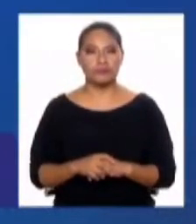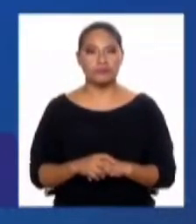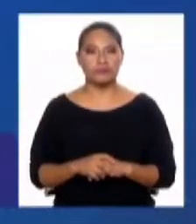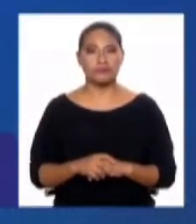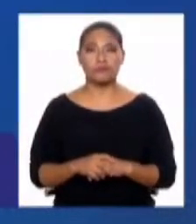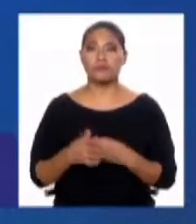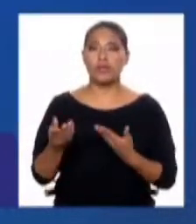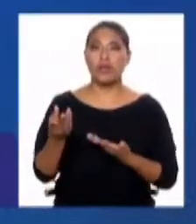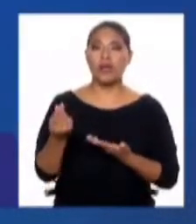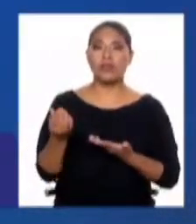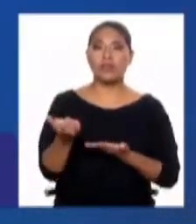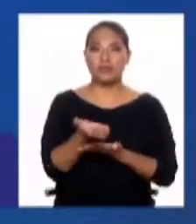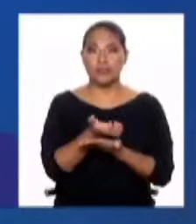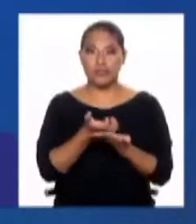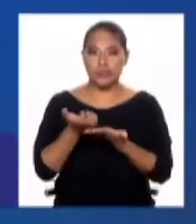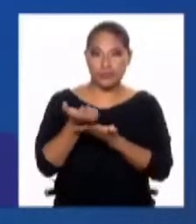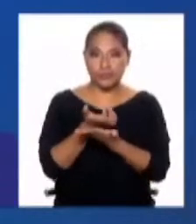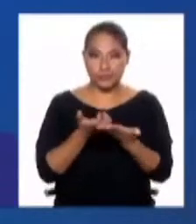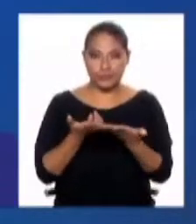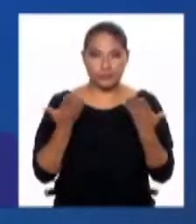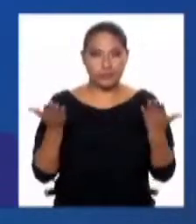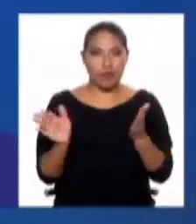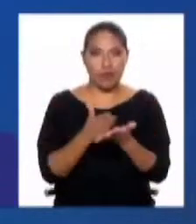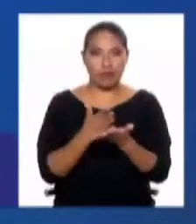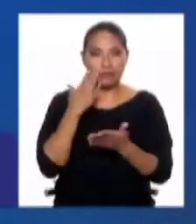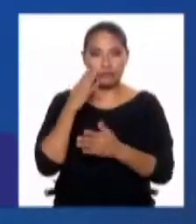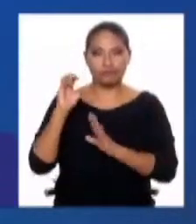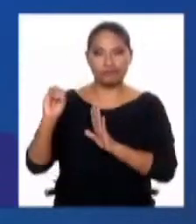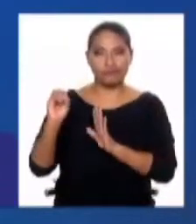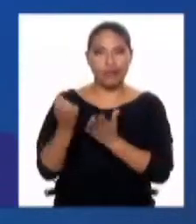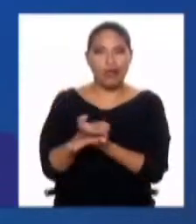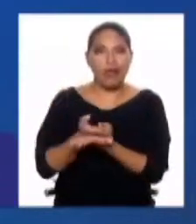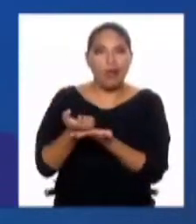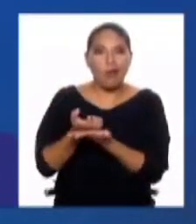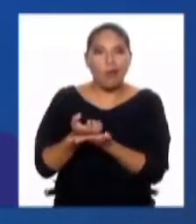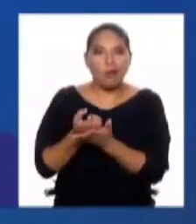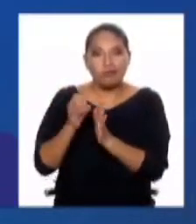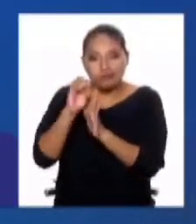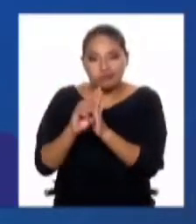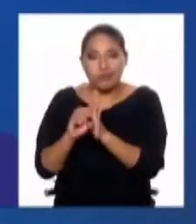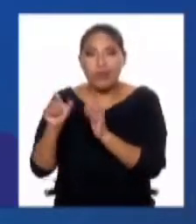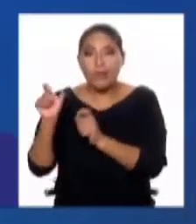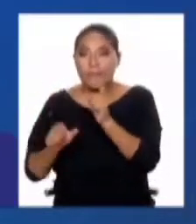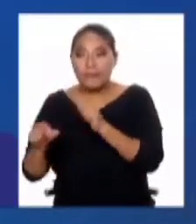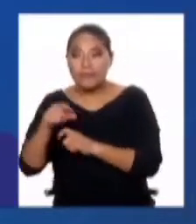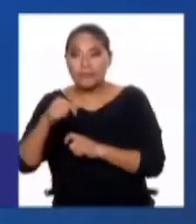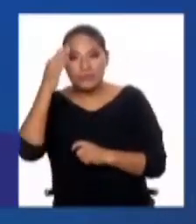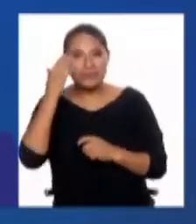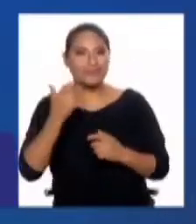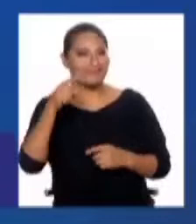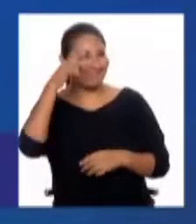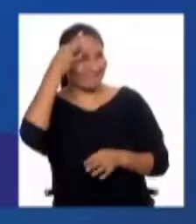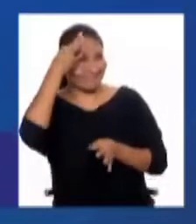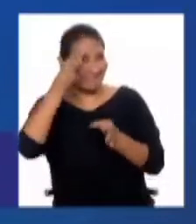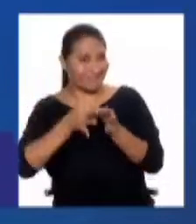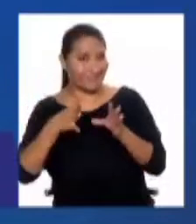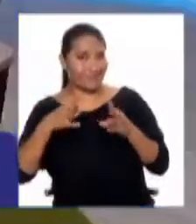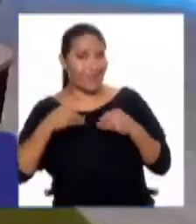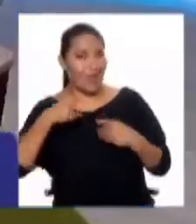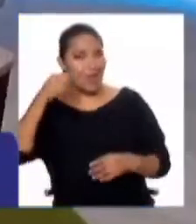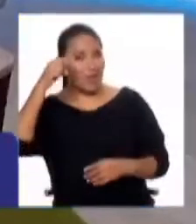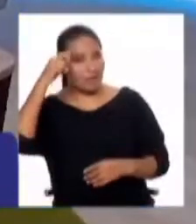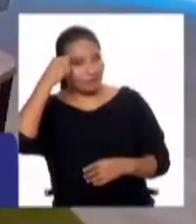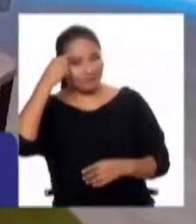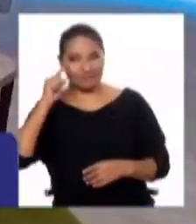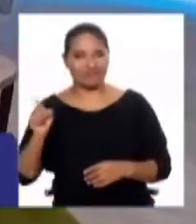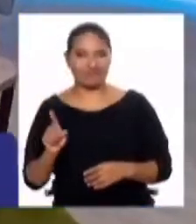la economía está en cero, porque la gente no cree ya en todo esto. No que en